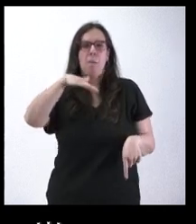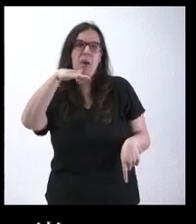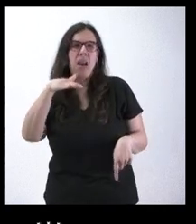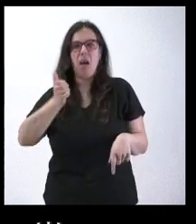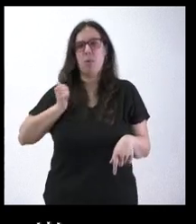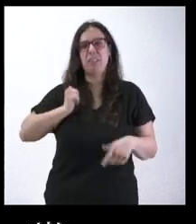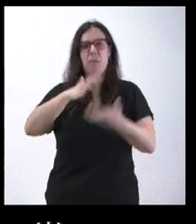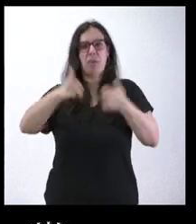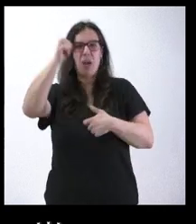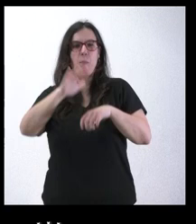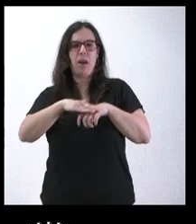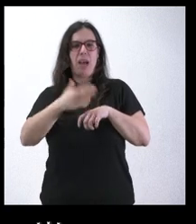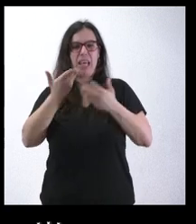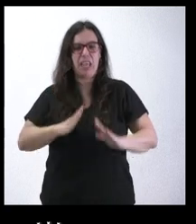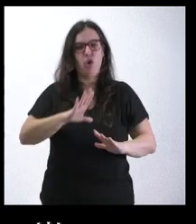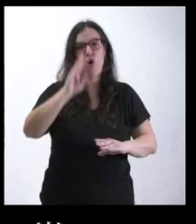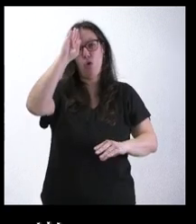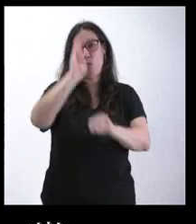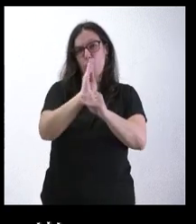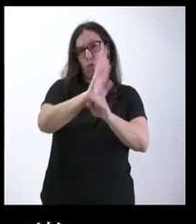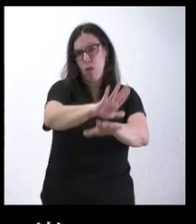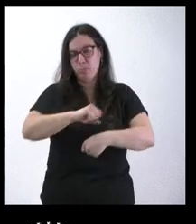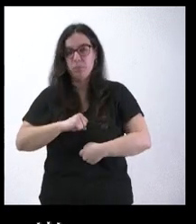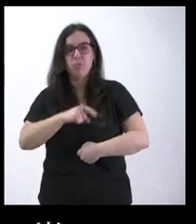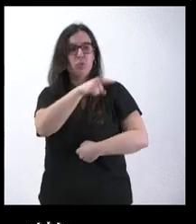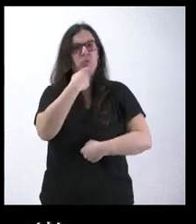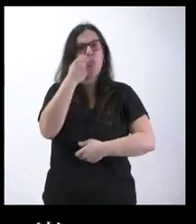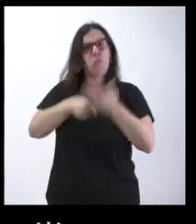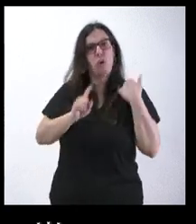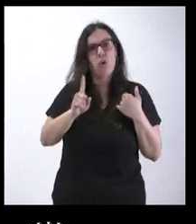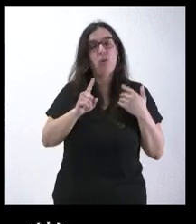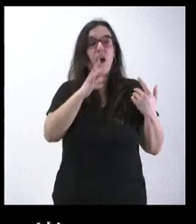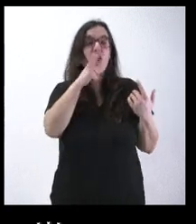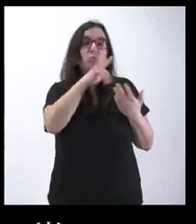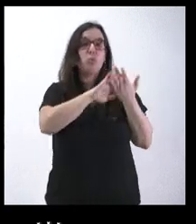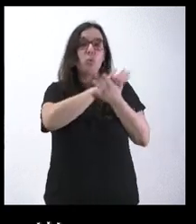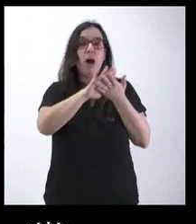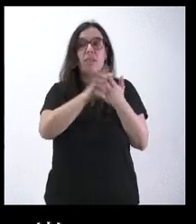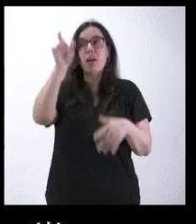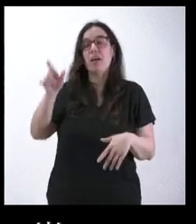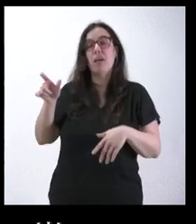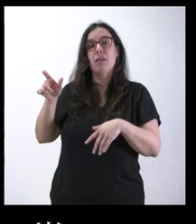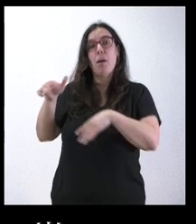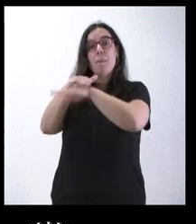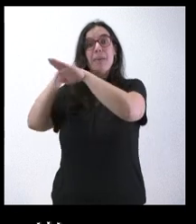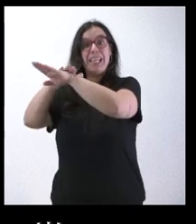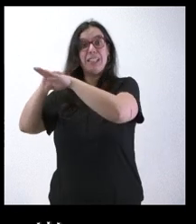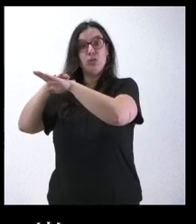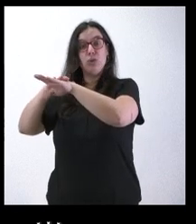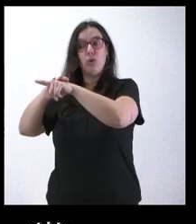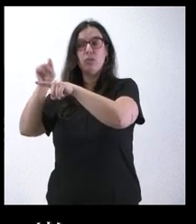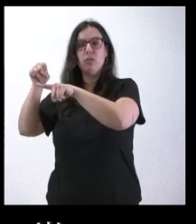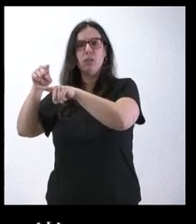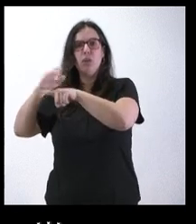los hijos eh Bueno estamos hablando de un ministro que según usted ha ofendido a una comunidad en este caso era un vicepresidente